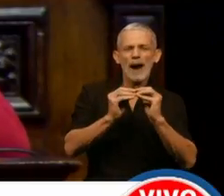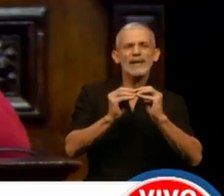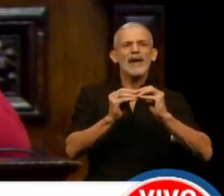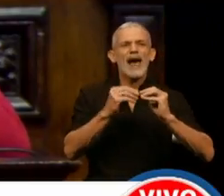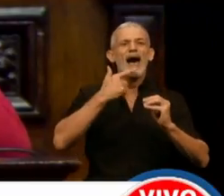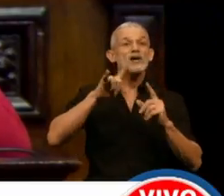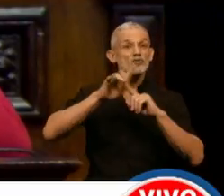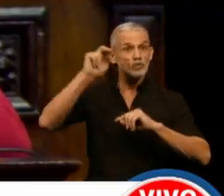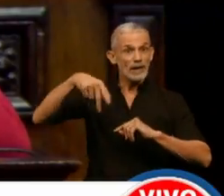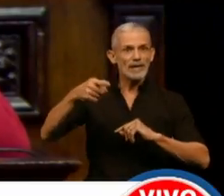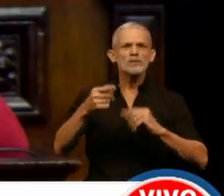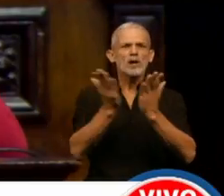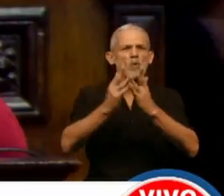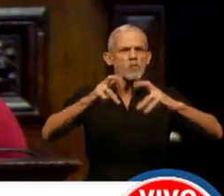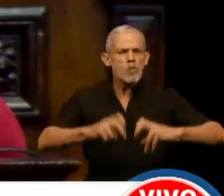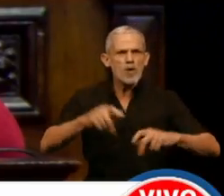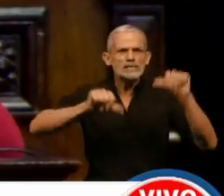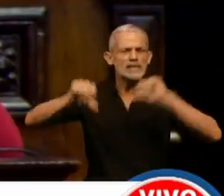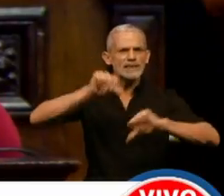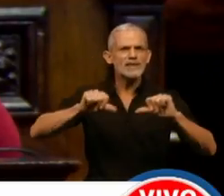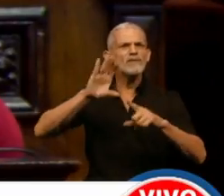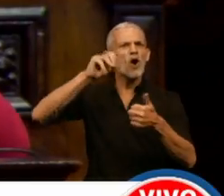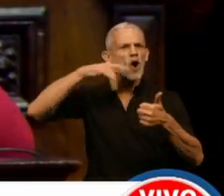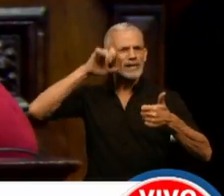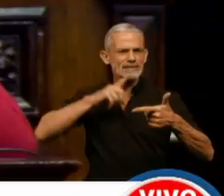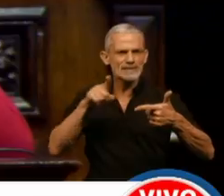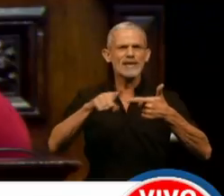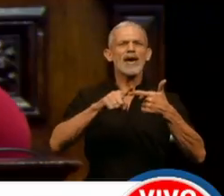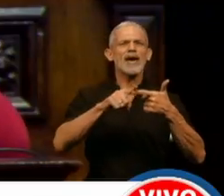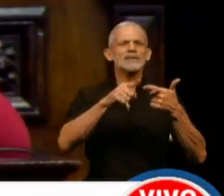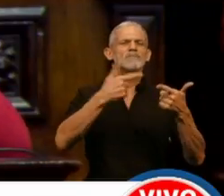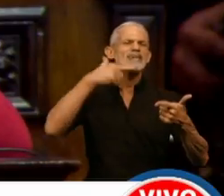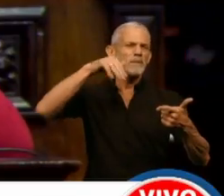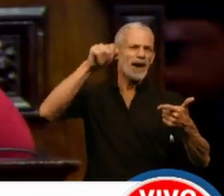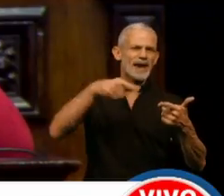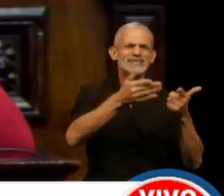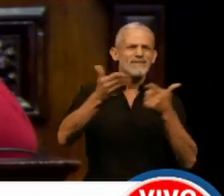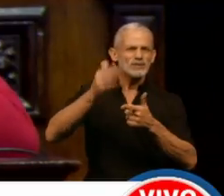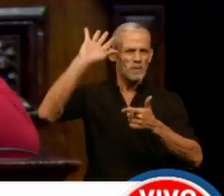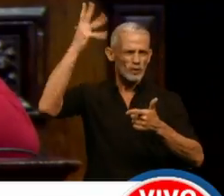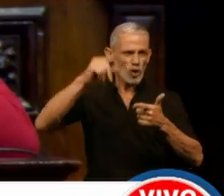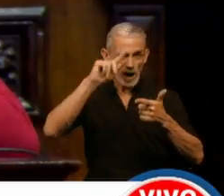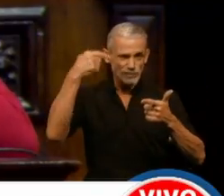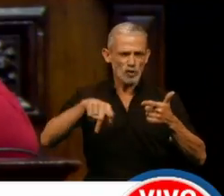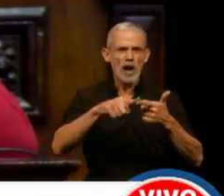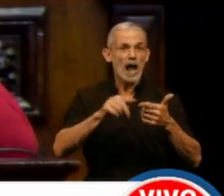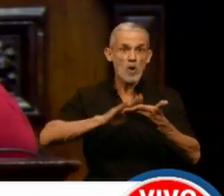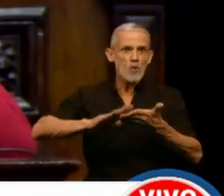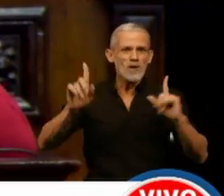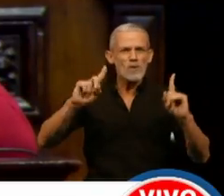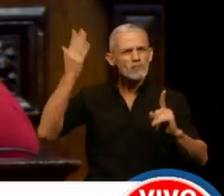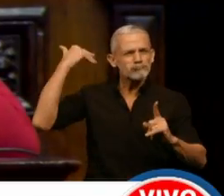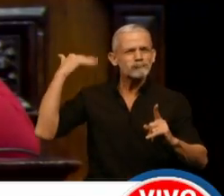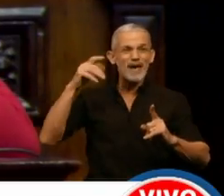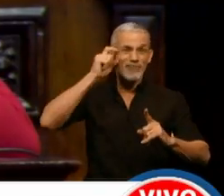un estudio científico que involucraba el conicet al servicio metereológico y que no es nuevo que lo venimos discutiendo